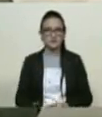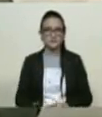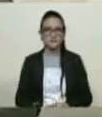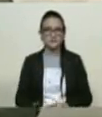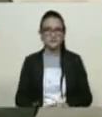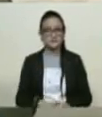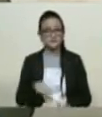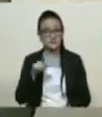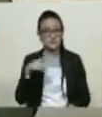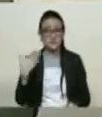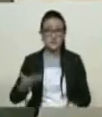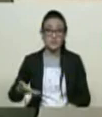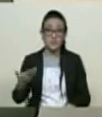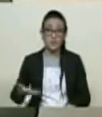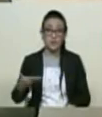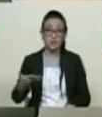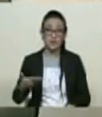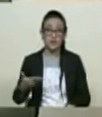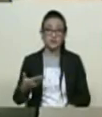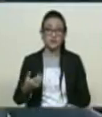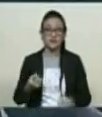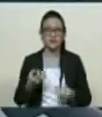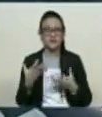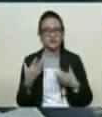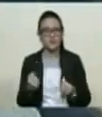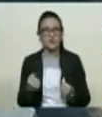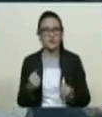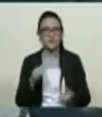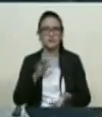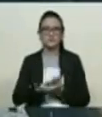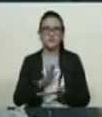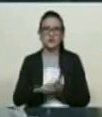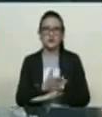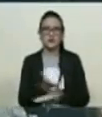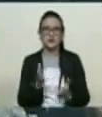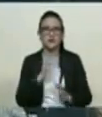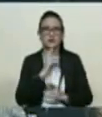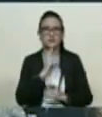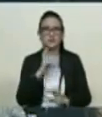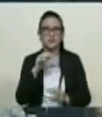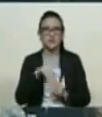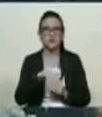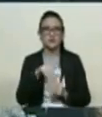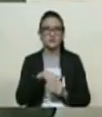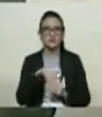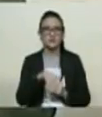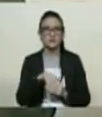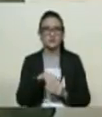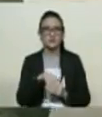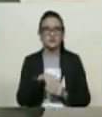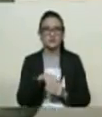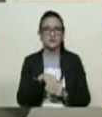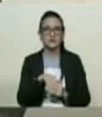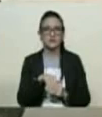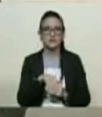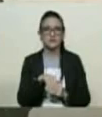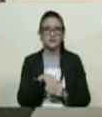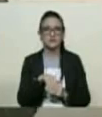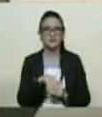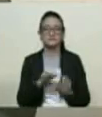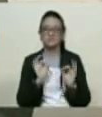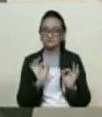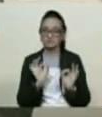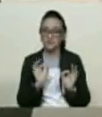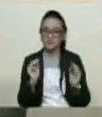muy importante, porque eso da una gran seguridad, una gran tranquilidad, que los resultados electorales que estamos dando y que fueron transmitidos son